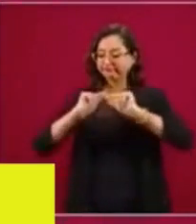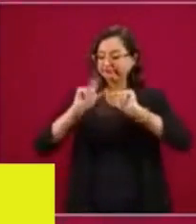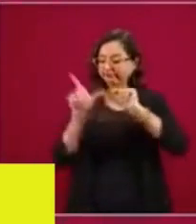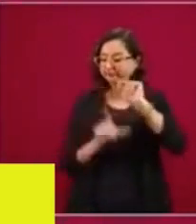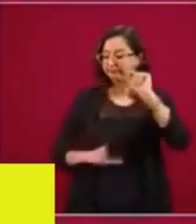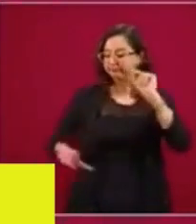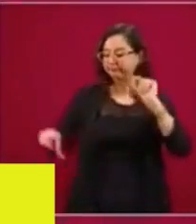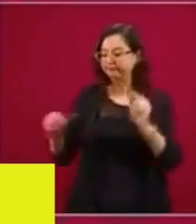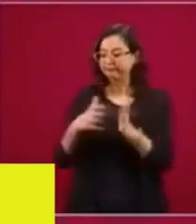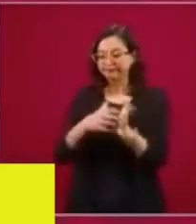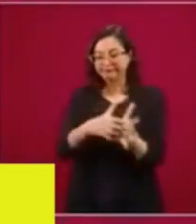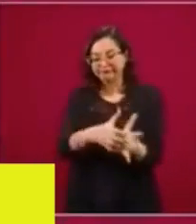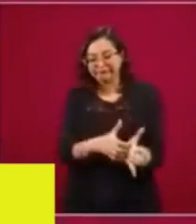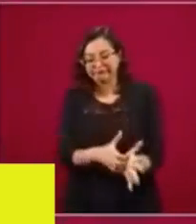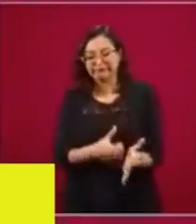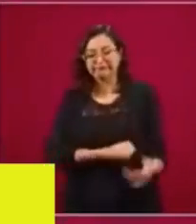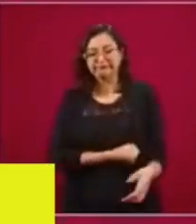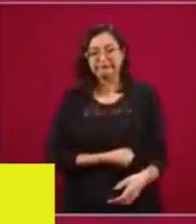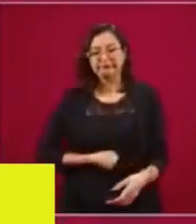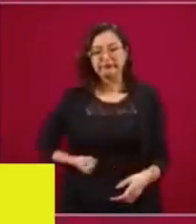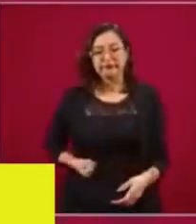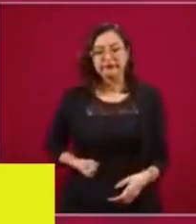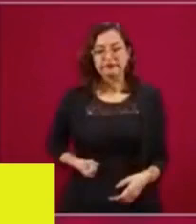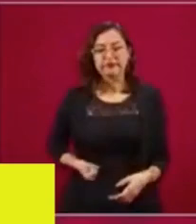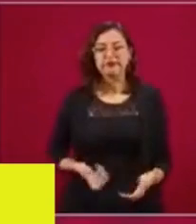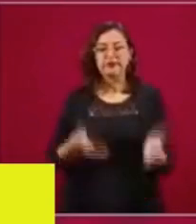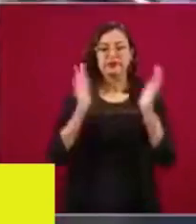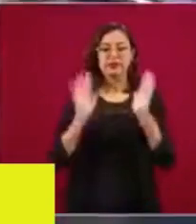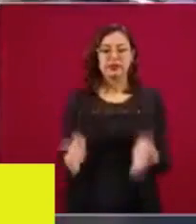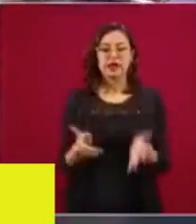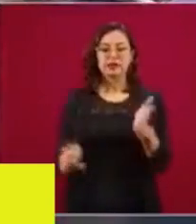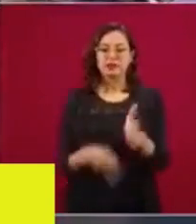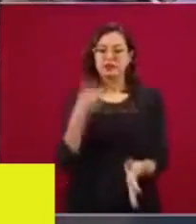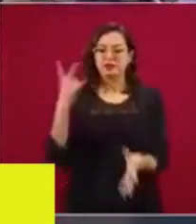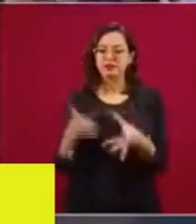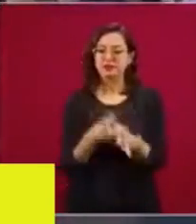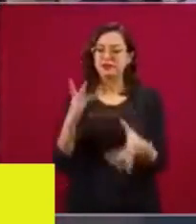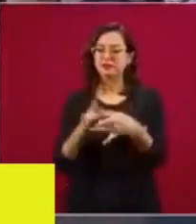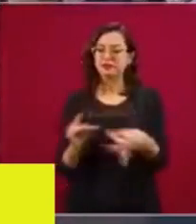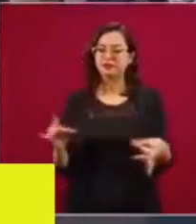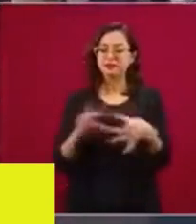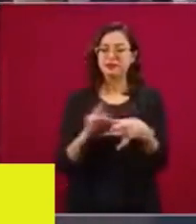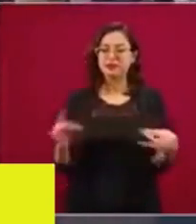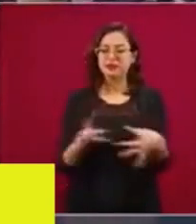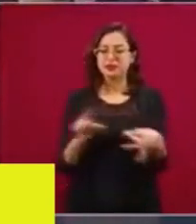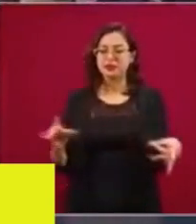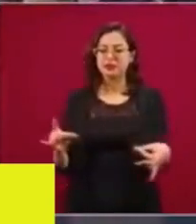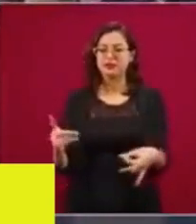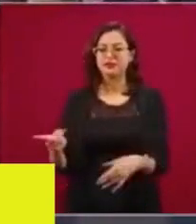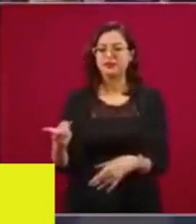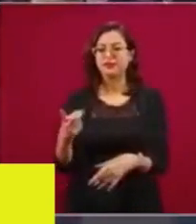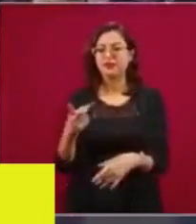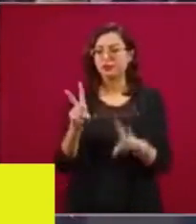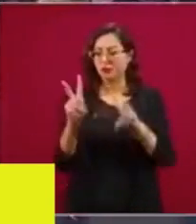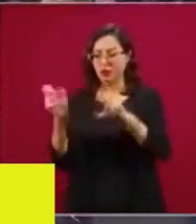que… es un asunto, lo he dicho varias veces, de principio, no